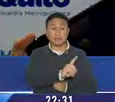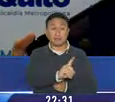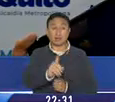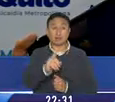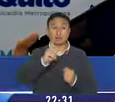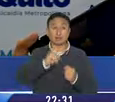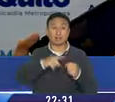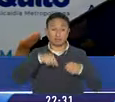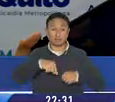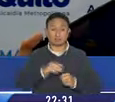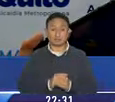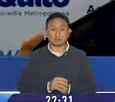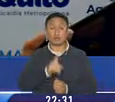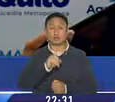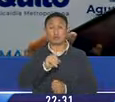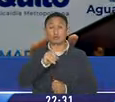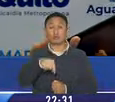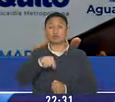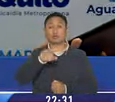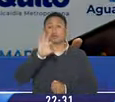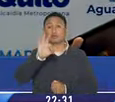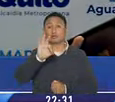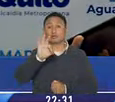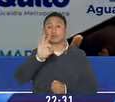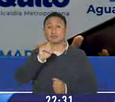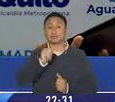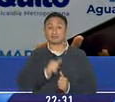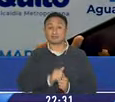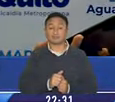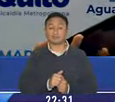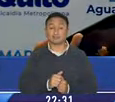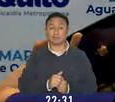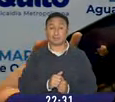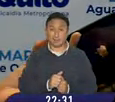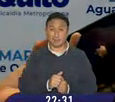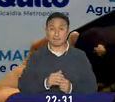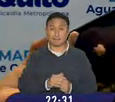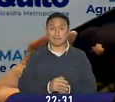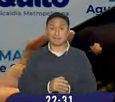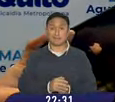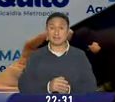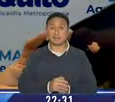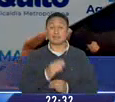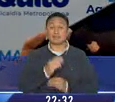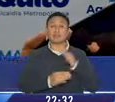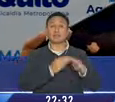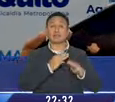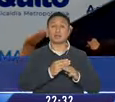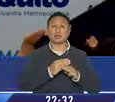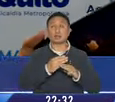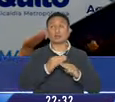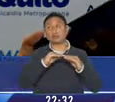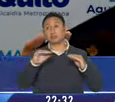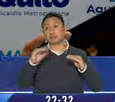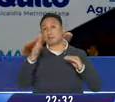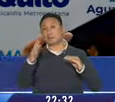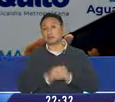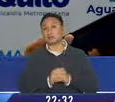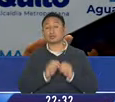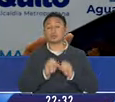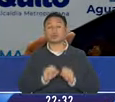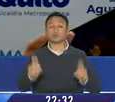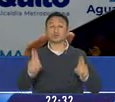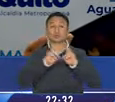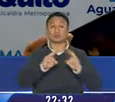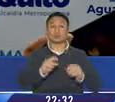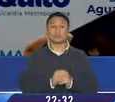ciudad es de 1.9 policías por cada 1.000 habitantes, cuando a nivel mundial la media establecida por las Naciones Unidas